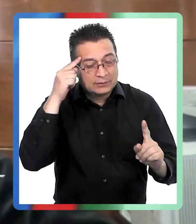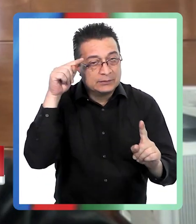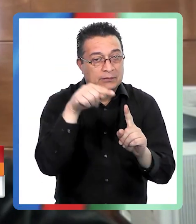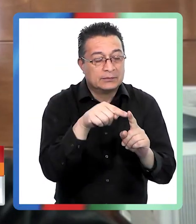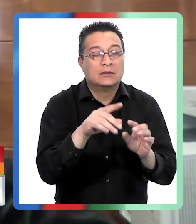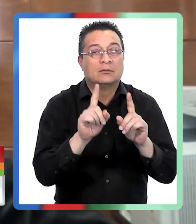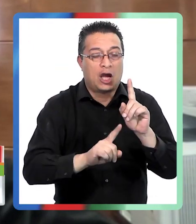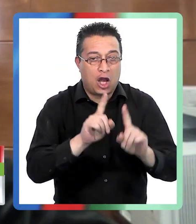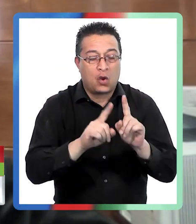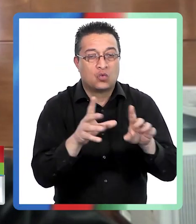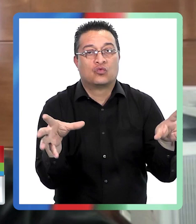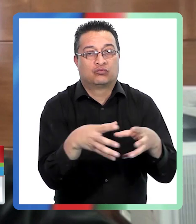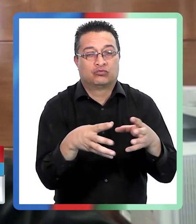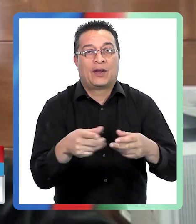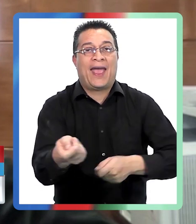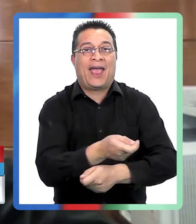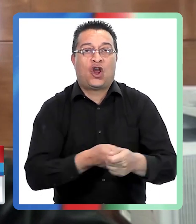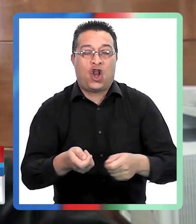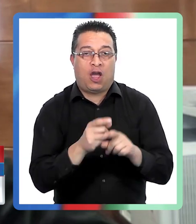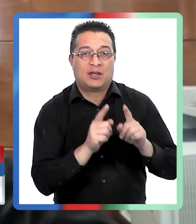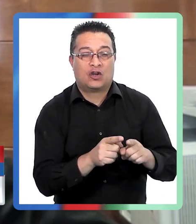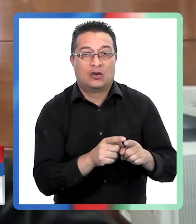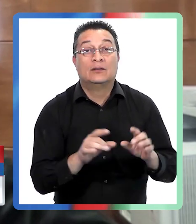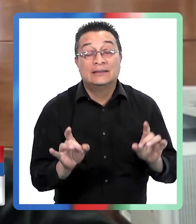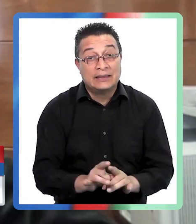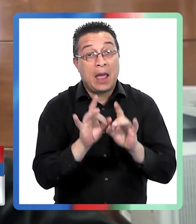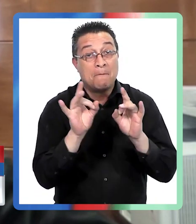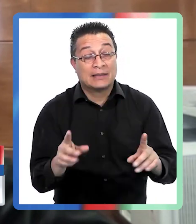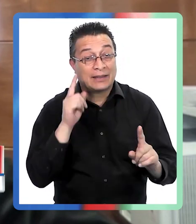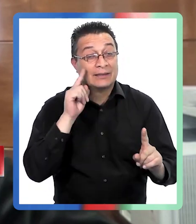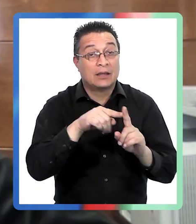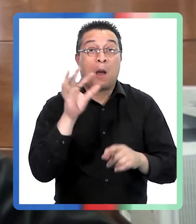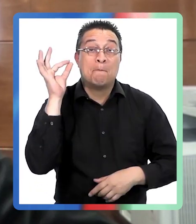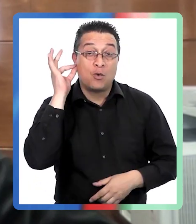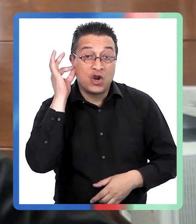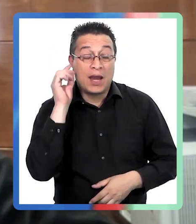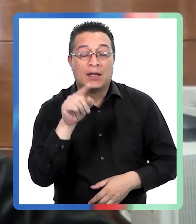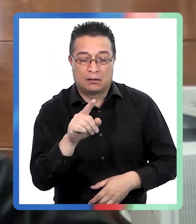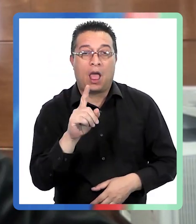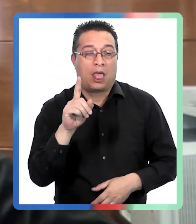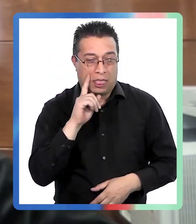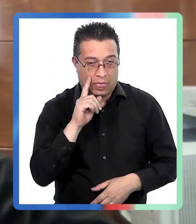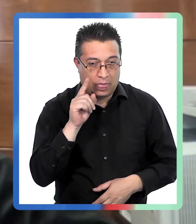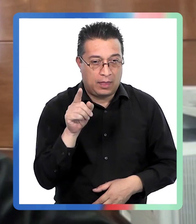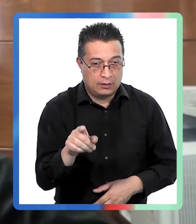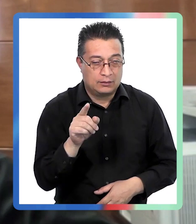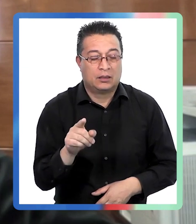con foco en ciertos determinados sectores económicos. Y en particular en el caso de mujeres, Scarlett,